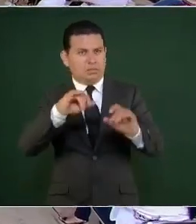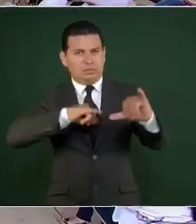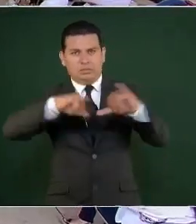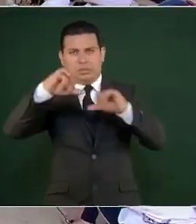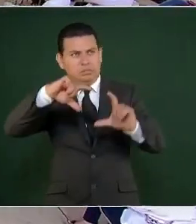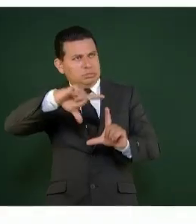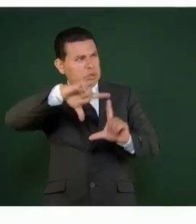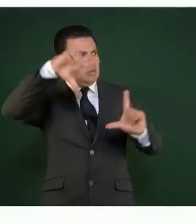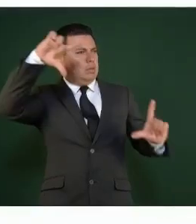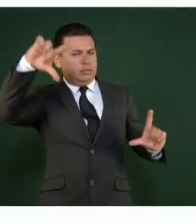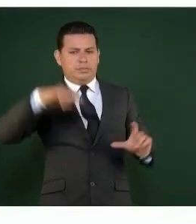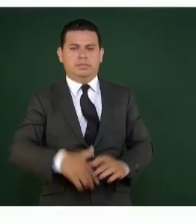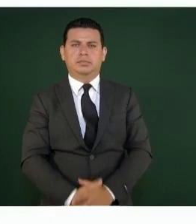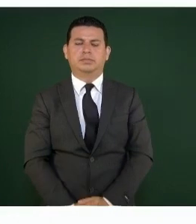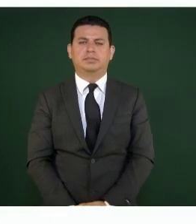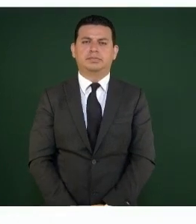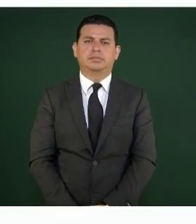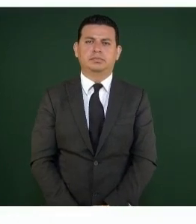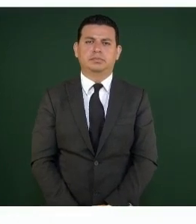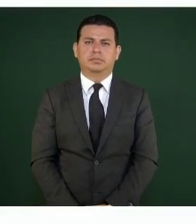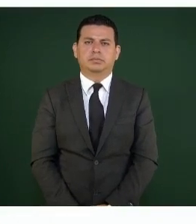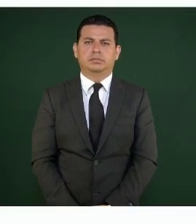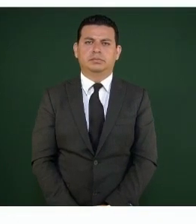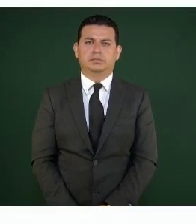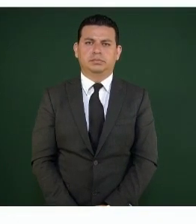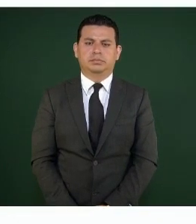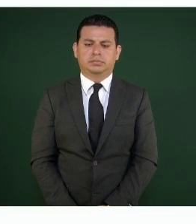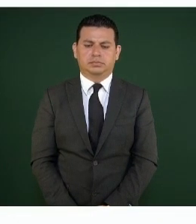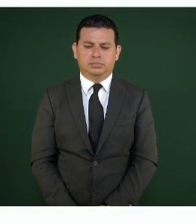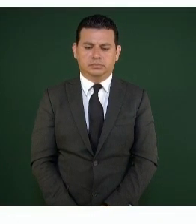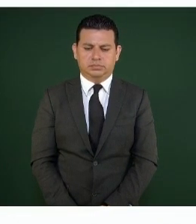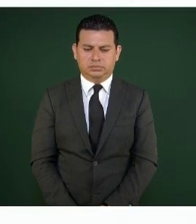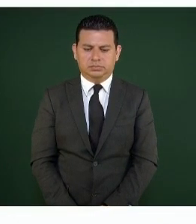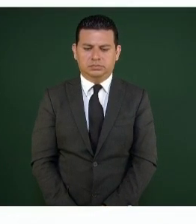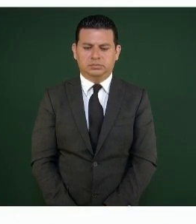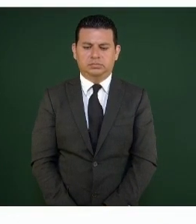se van a unir. Estamos hablando de